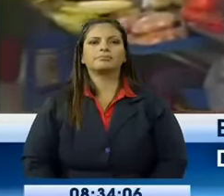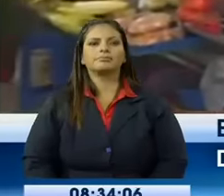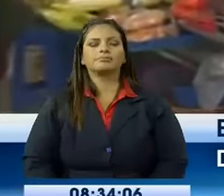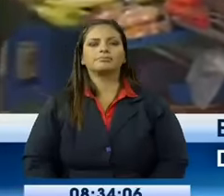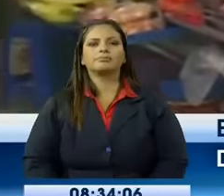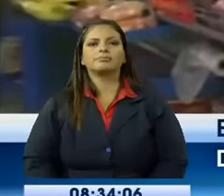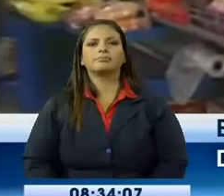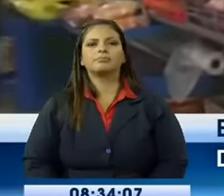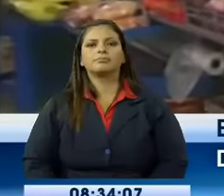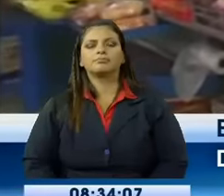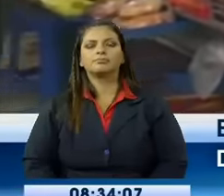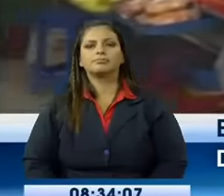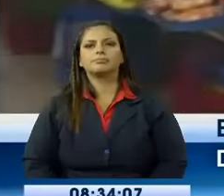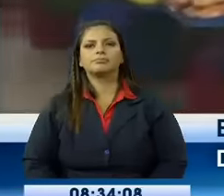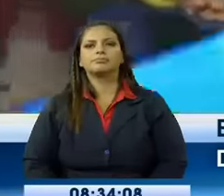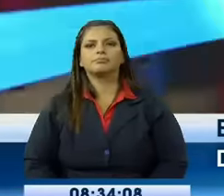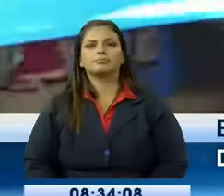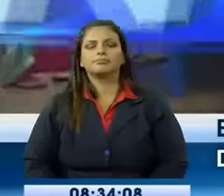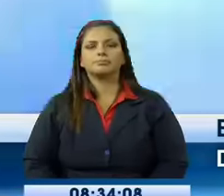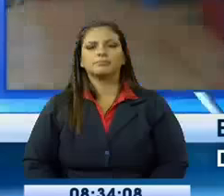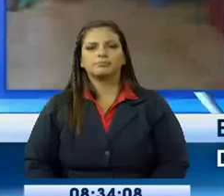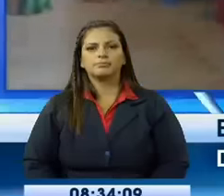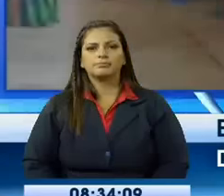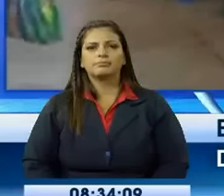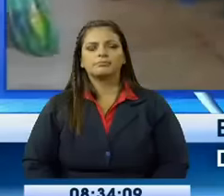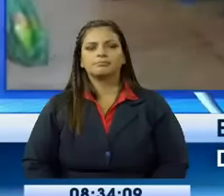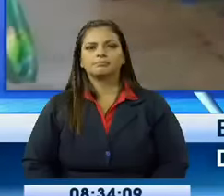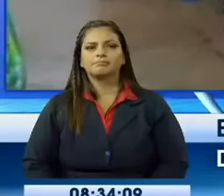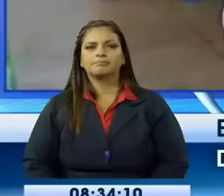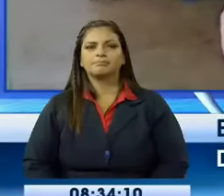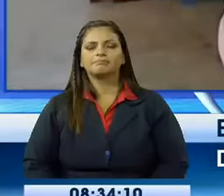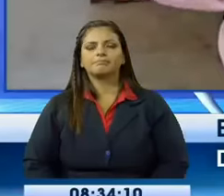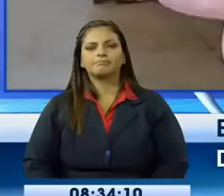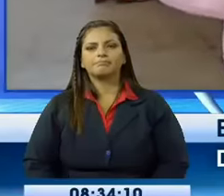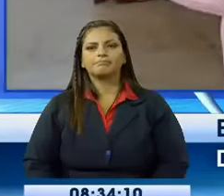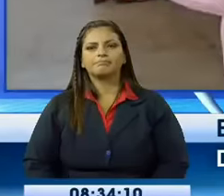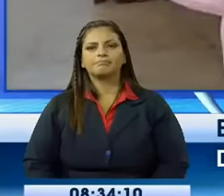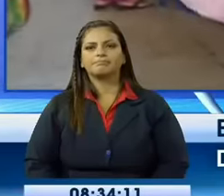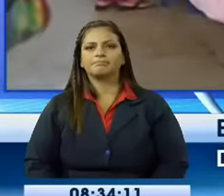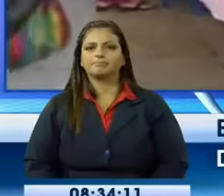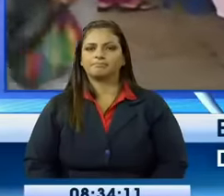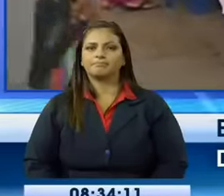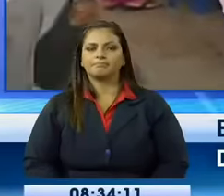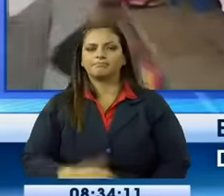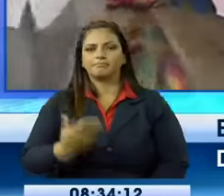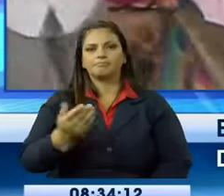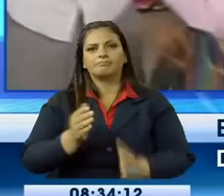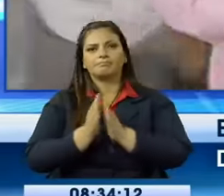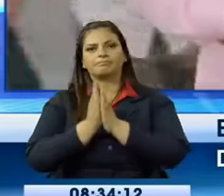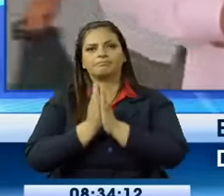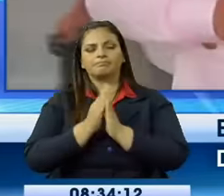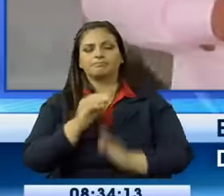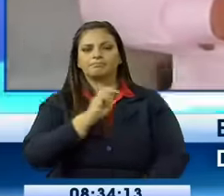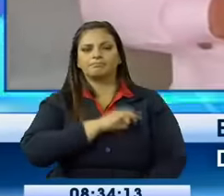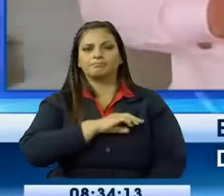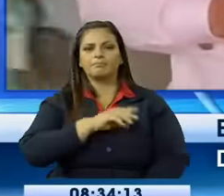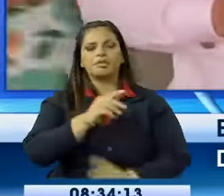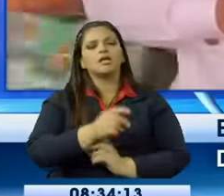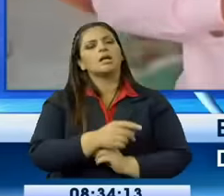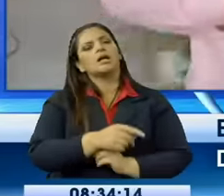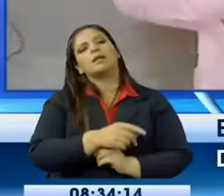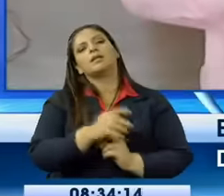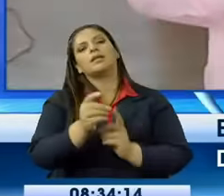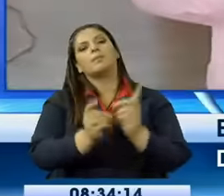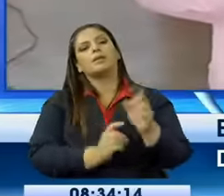esas son las novedades, las situaciones por acá. Ojalá, y hago un llamado inmediatamente a la dirección de mercados del municipio de